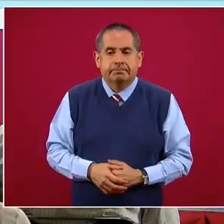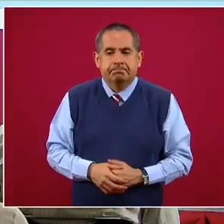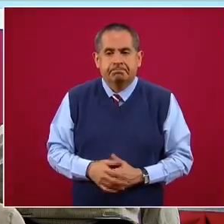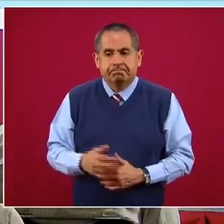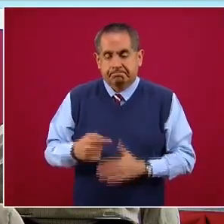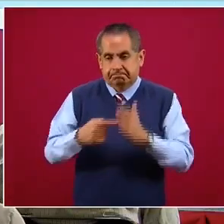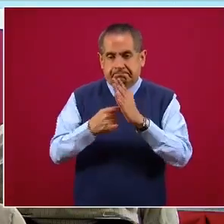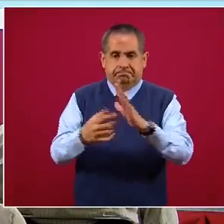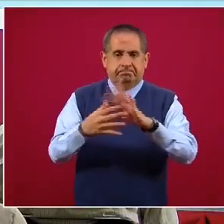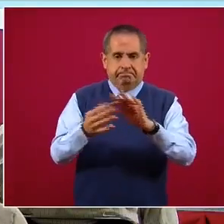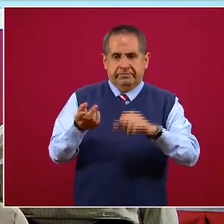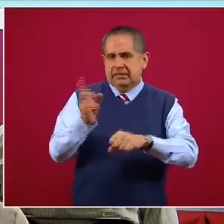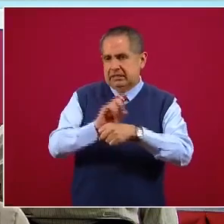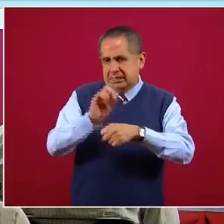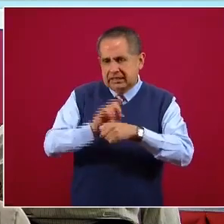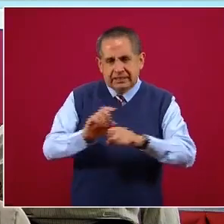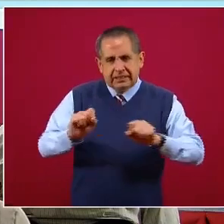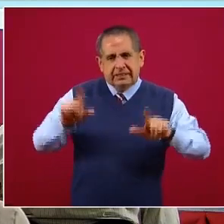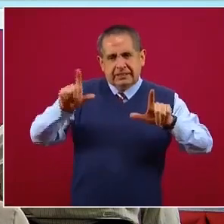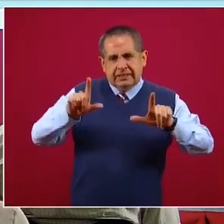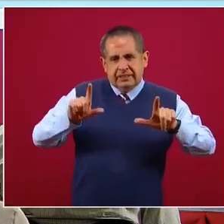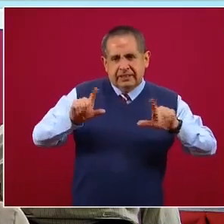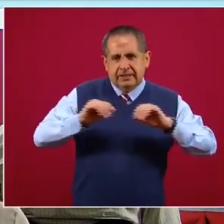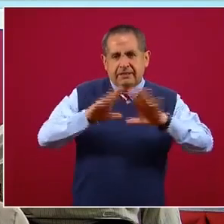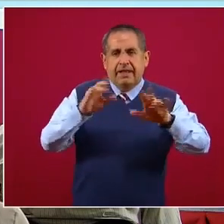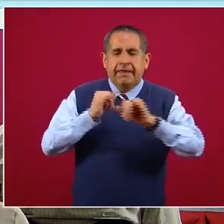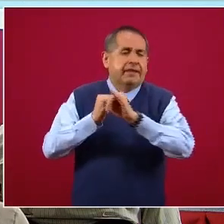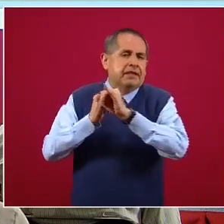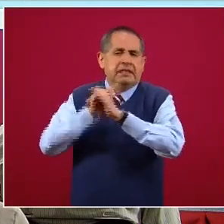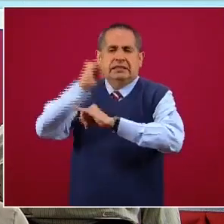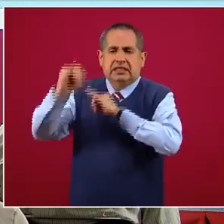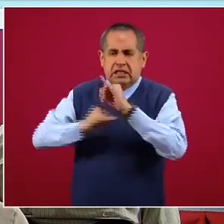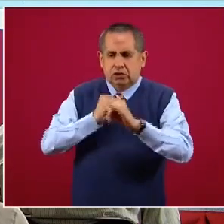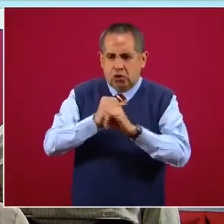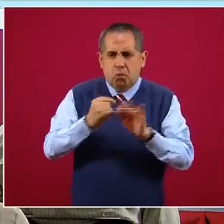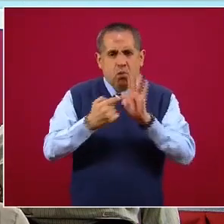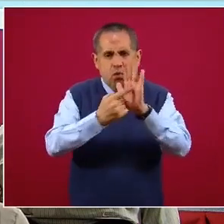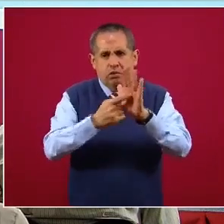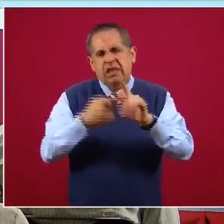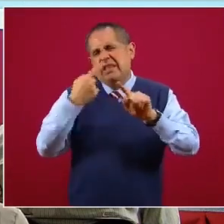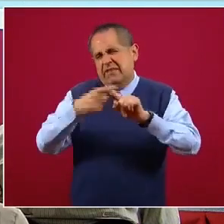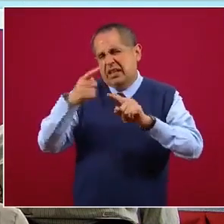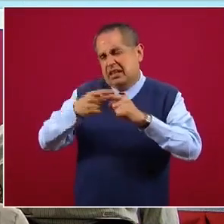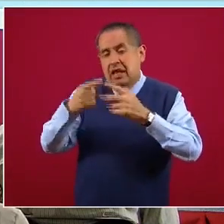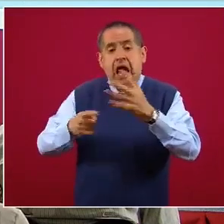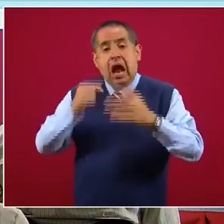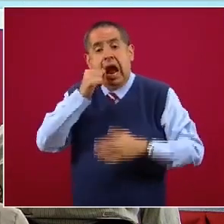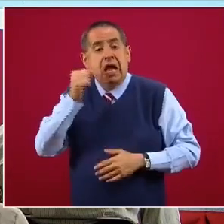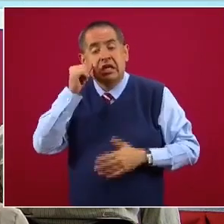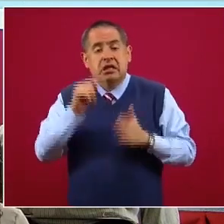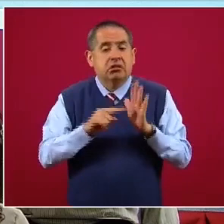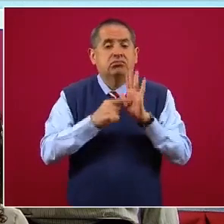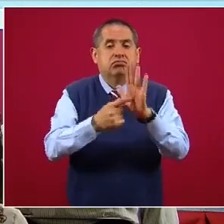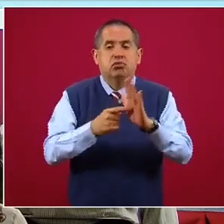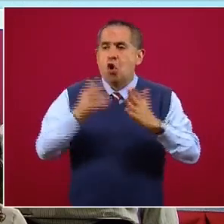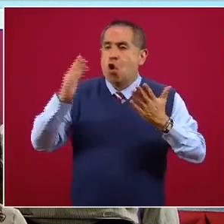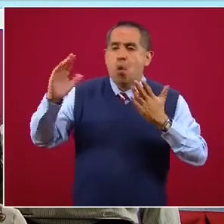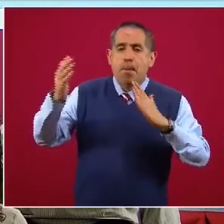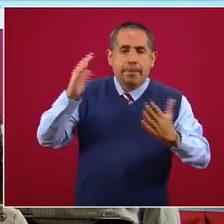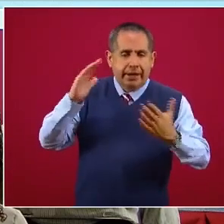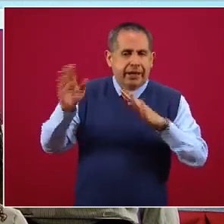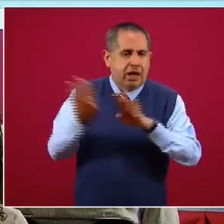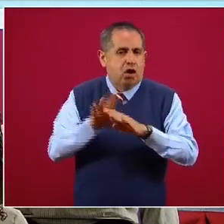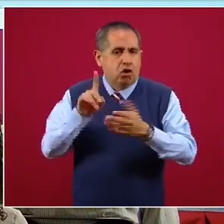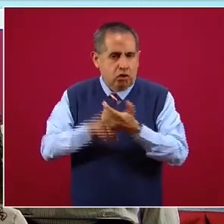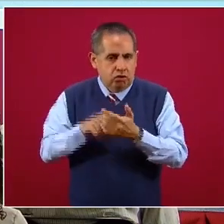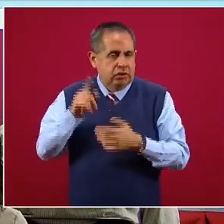Dijimos que todos los días vamos a traer información internacional, pero de distinto tipo. Ayer lo que trajimos fue una comparación